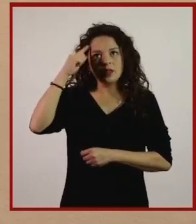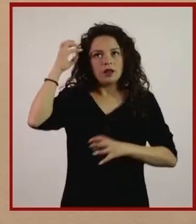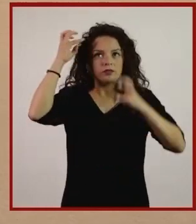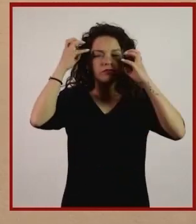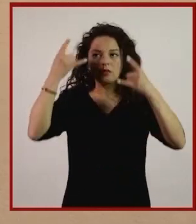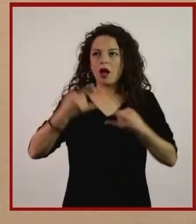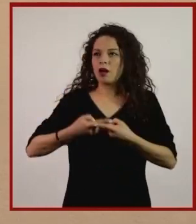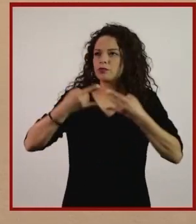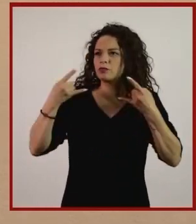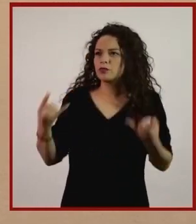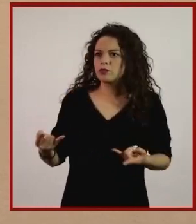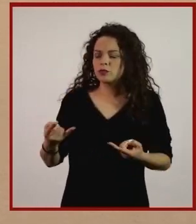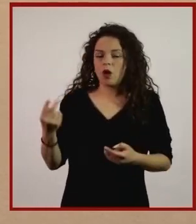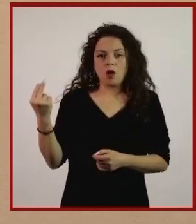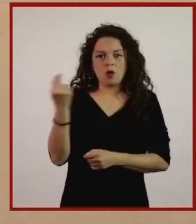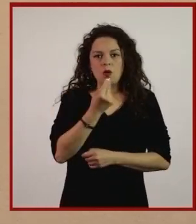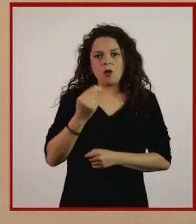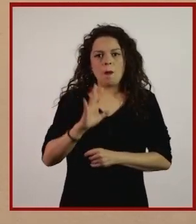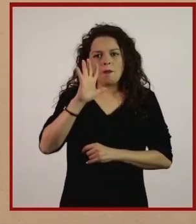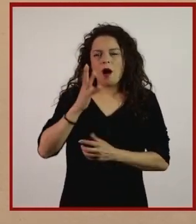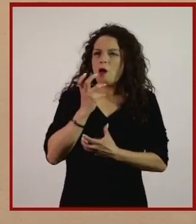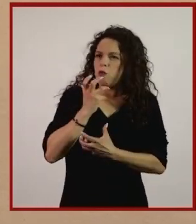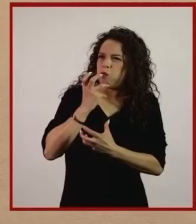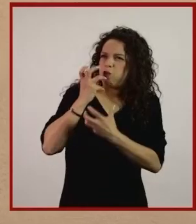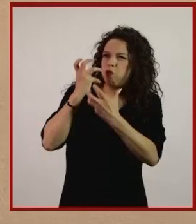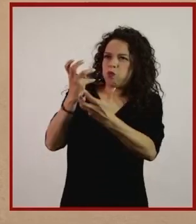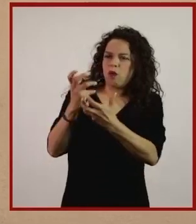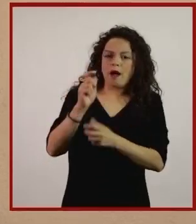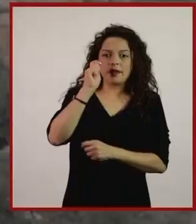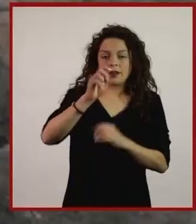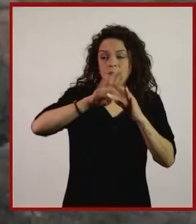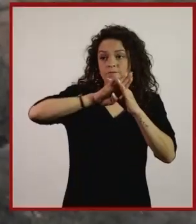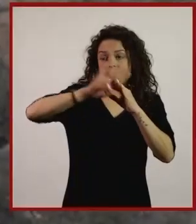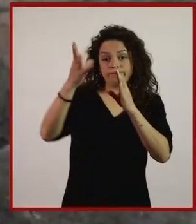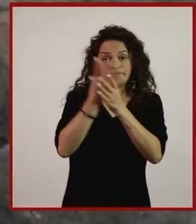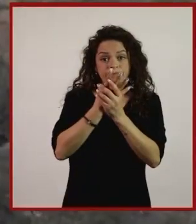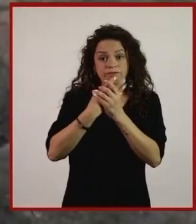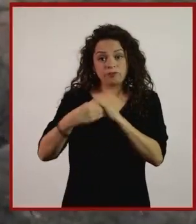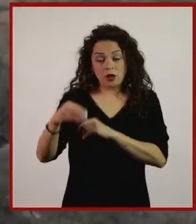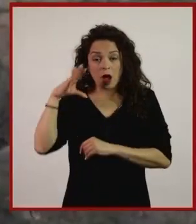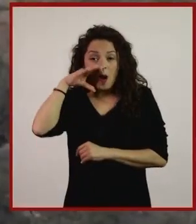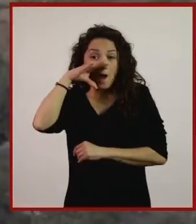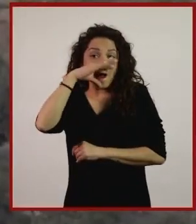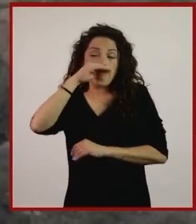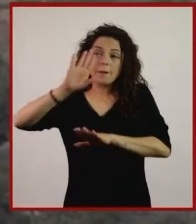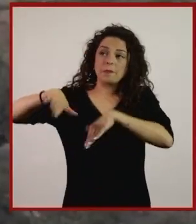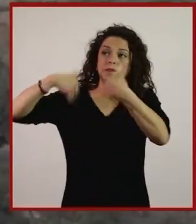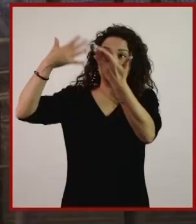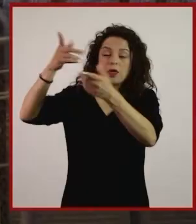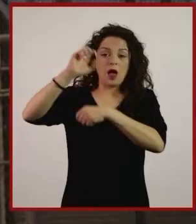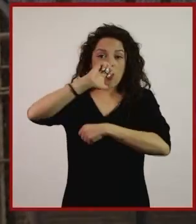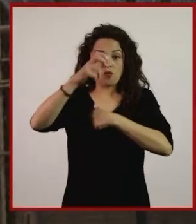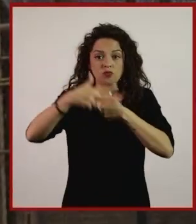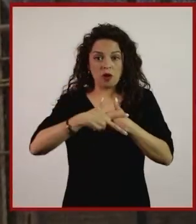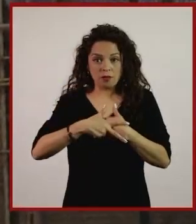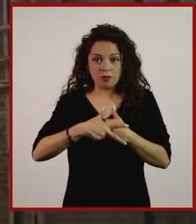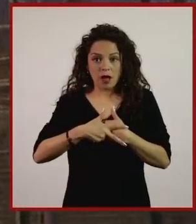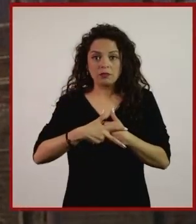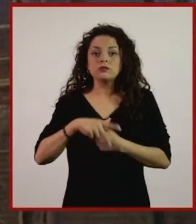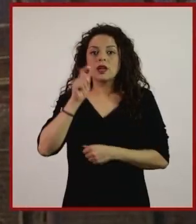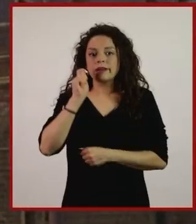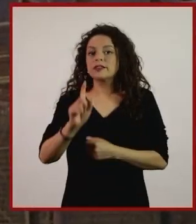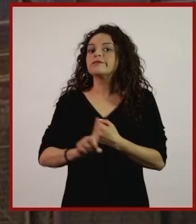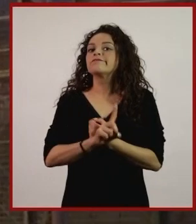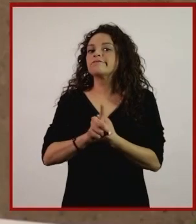de la conciencia histórica. Ahora con un tema demoledor: la migración de africanos hacia Europa, motivaciones